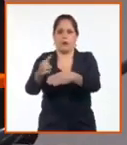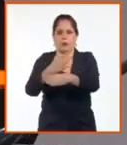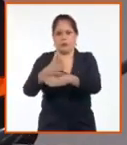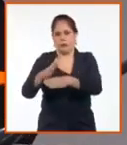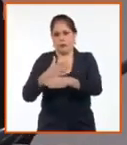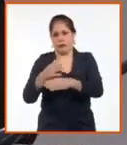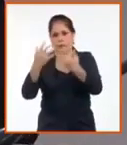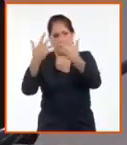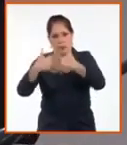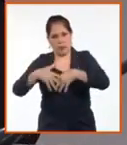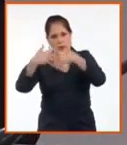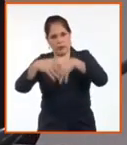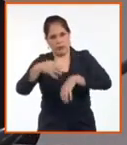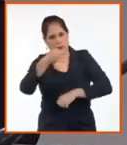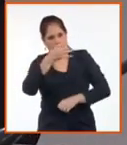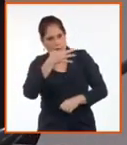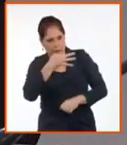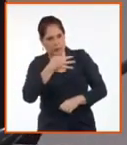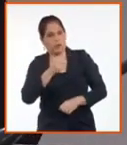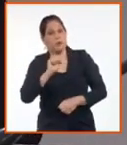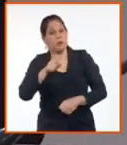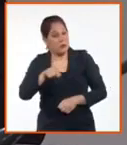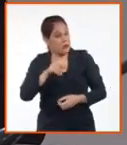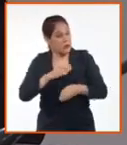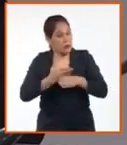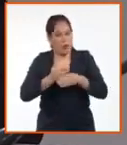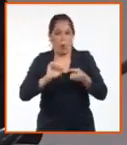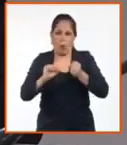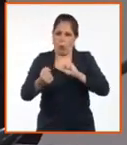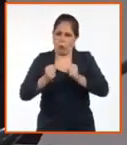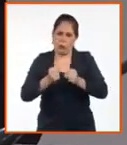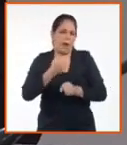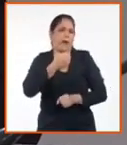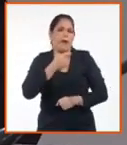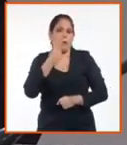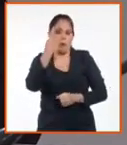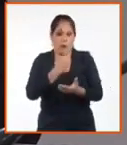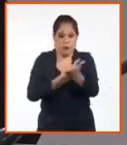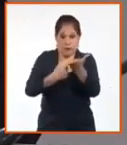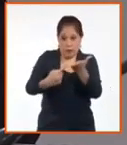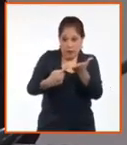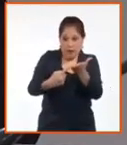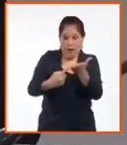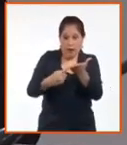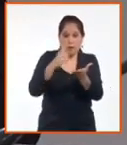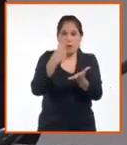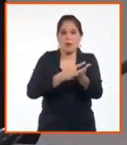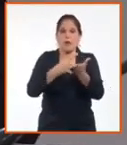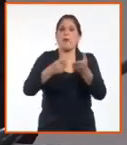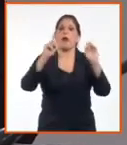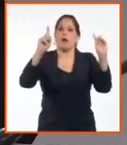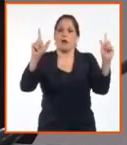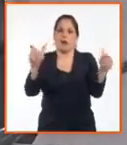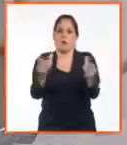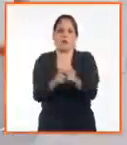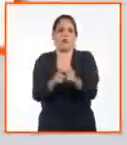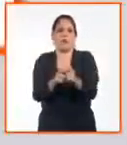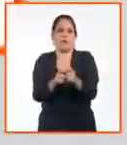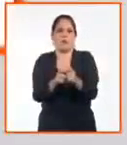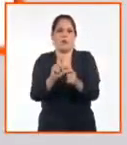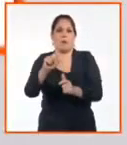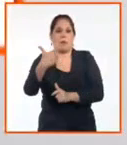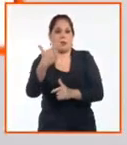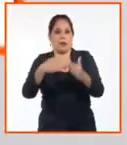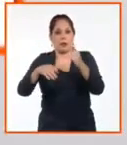de producción de los medicamentos ya existe por ejemplo semanalmente no tenemos una reunión con un vice primer ministro